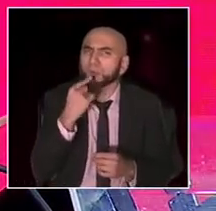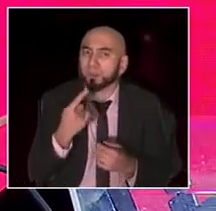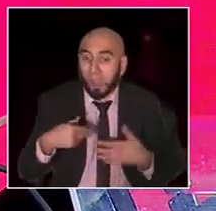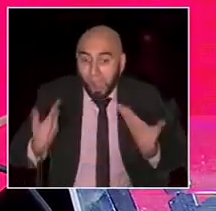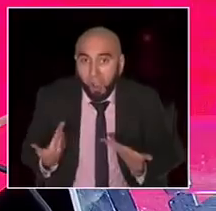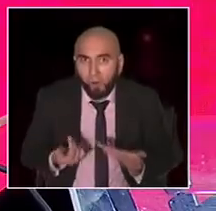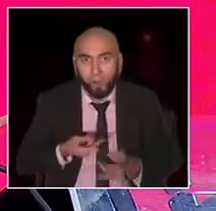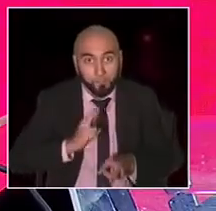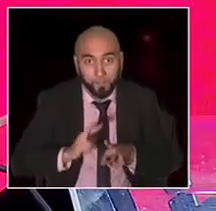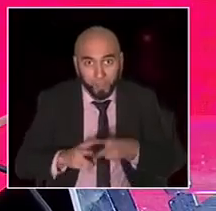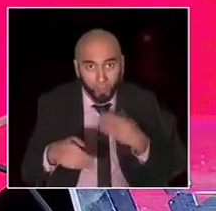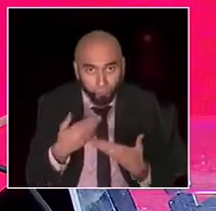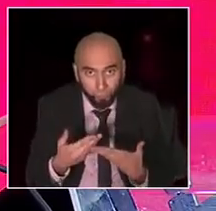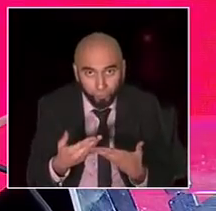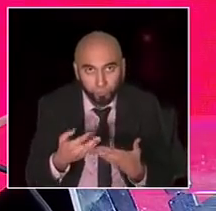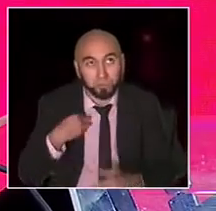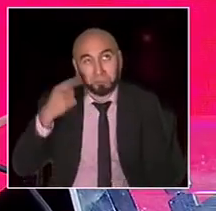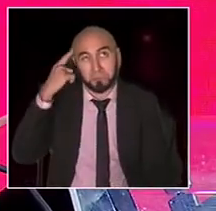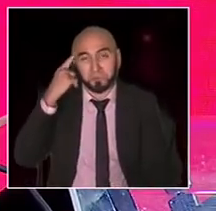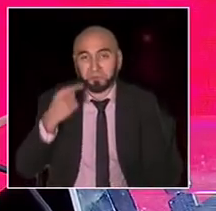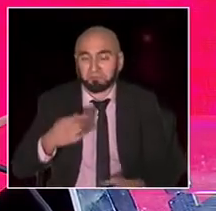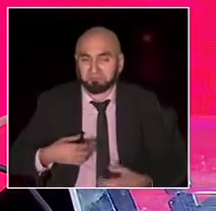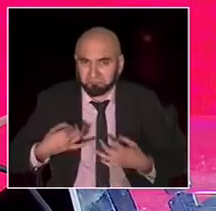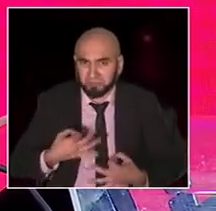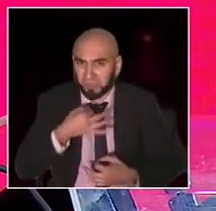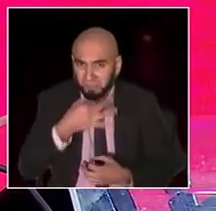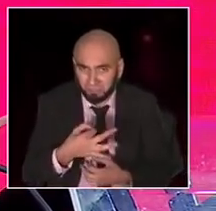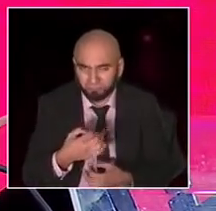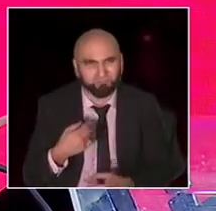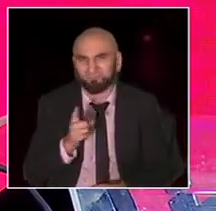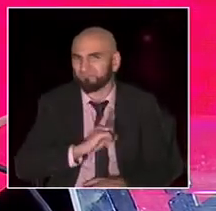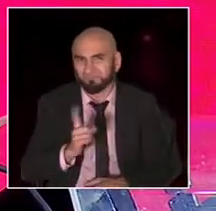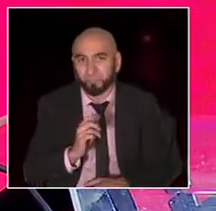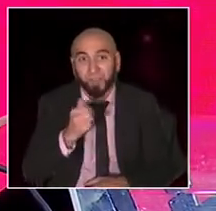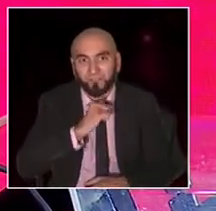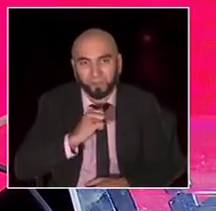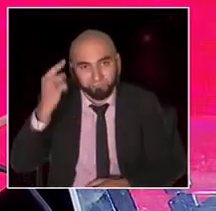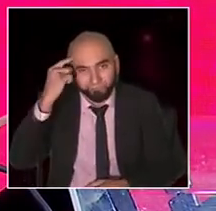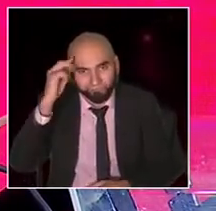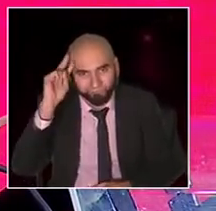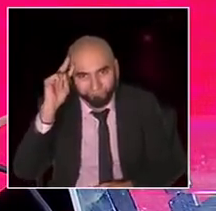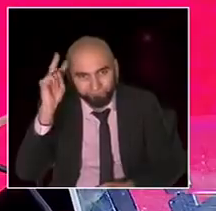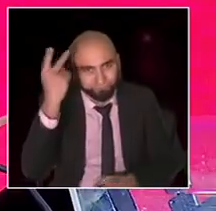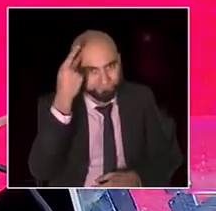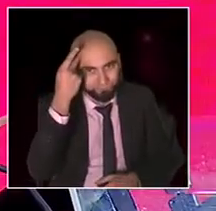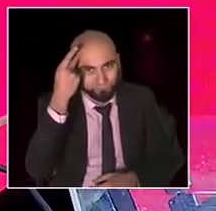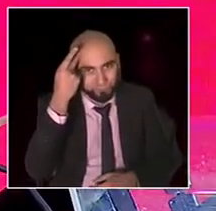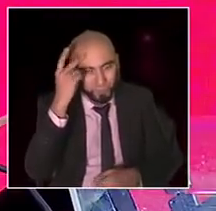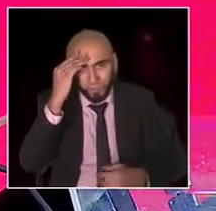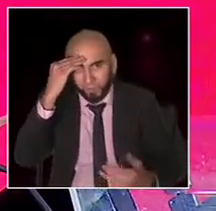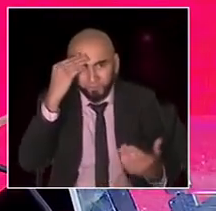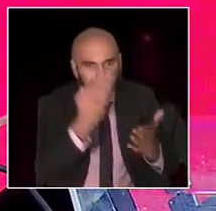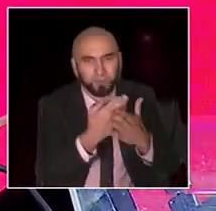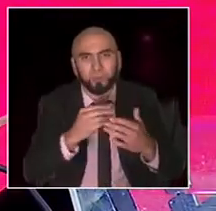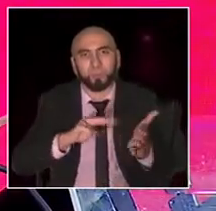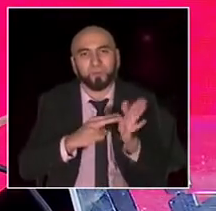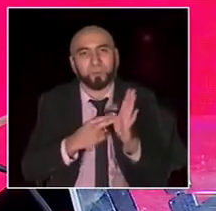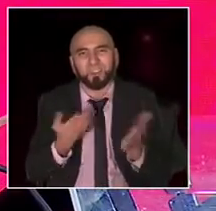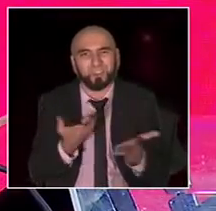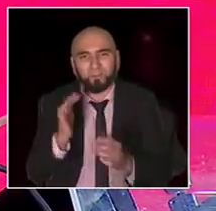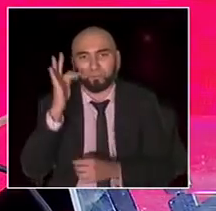Y yo creo que la respuesta honesta es que no, que nos falta hacer un cambio de switch para enfrentar los problemas del futuro, no con la